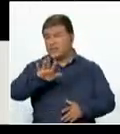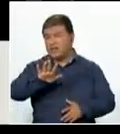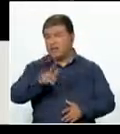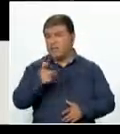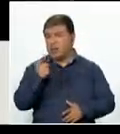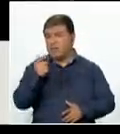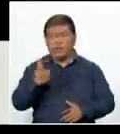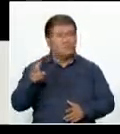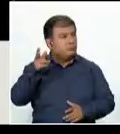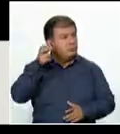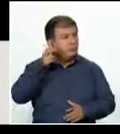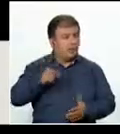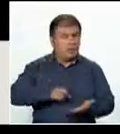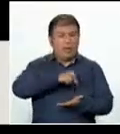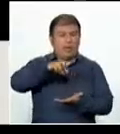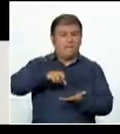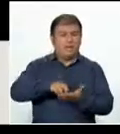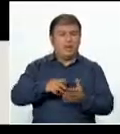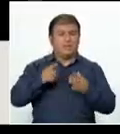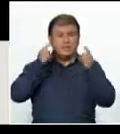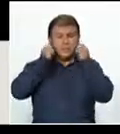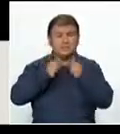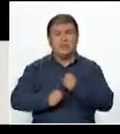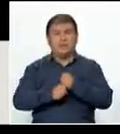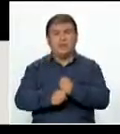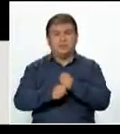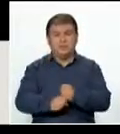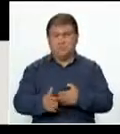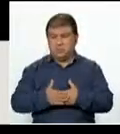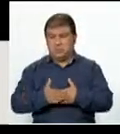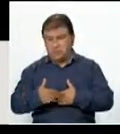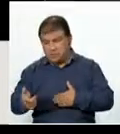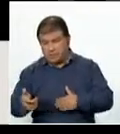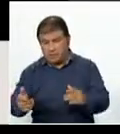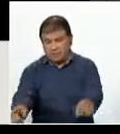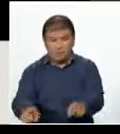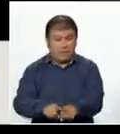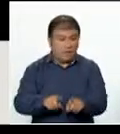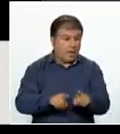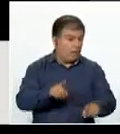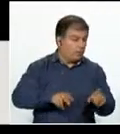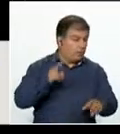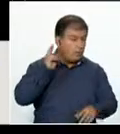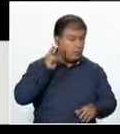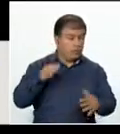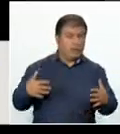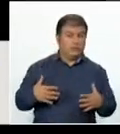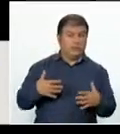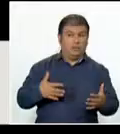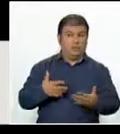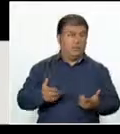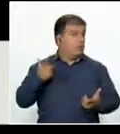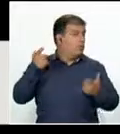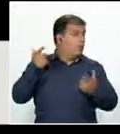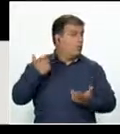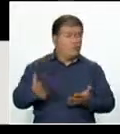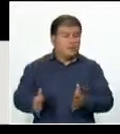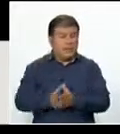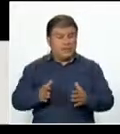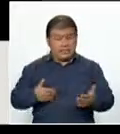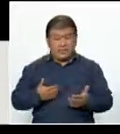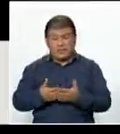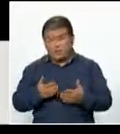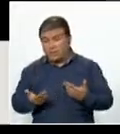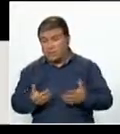escucharon desde la Plaza San Martín, que está aproximadamente a una cuadra desde aquí. Y algunos maestros también se asustaron por lo que estaban escuchando y se acercaron